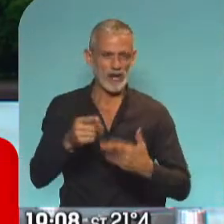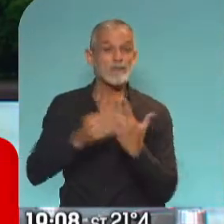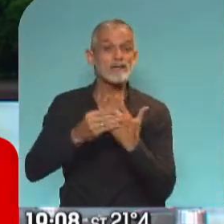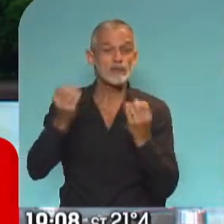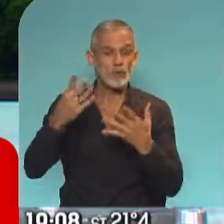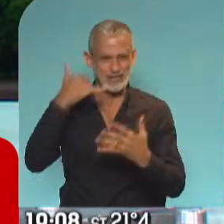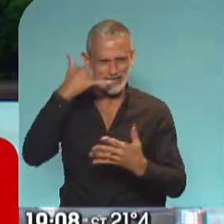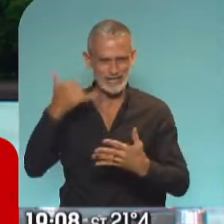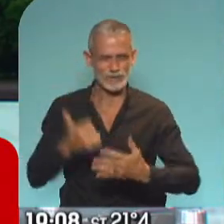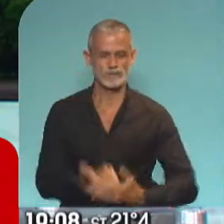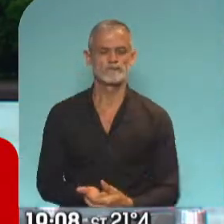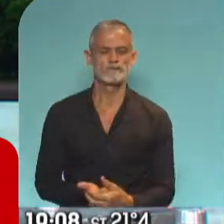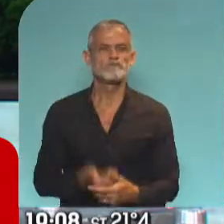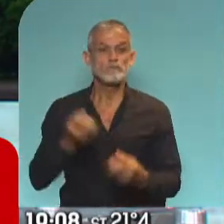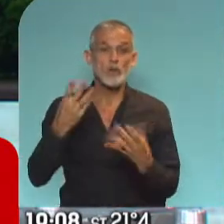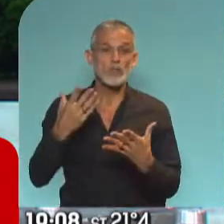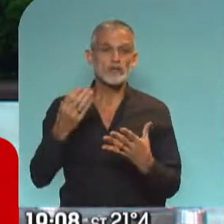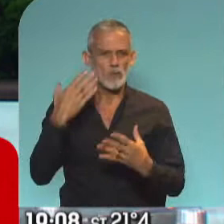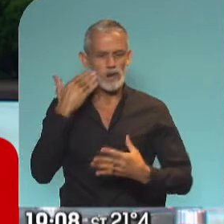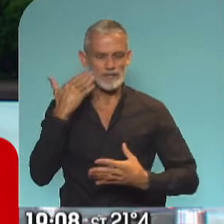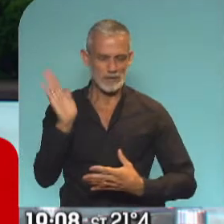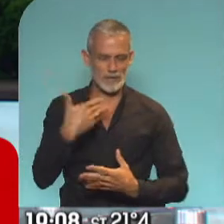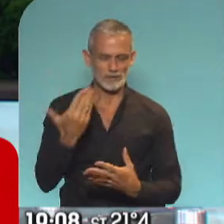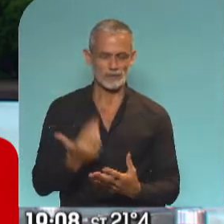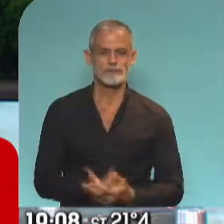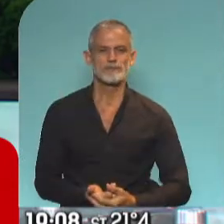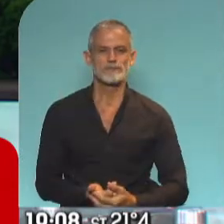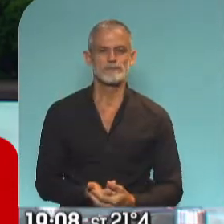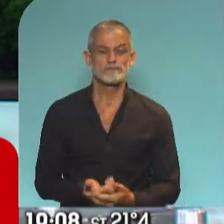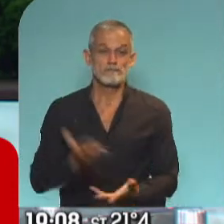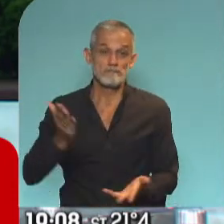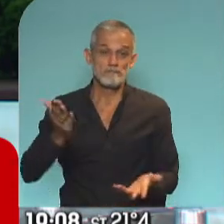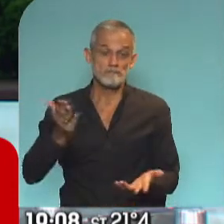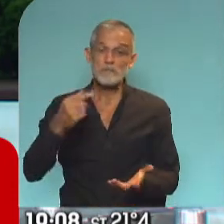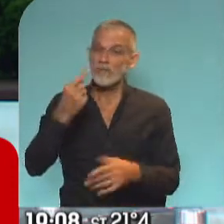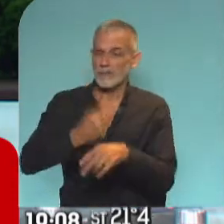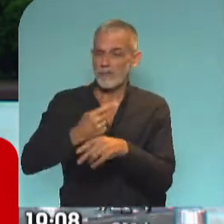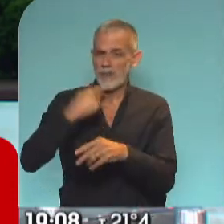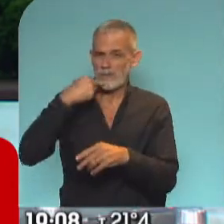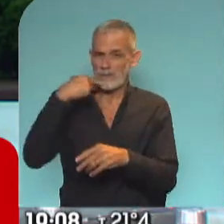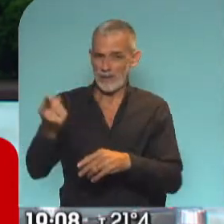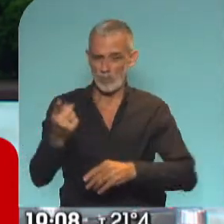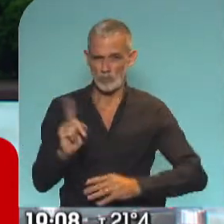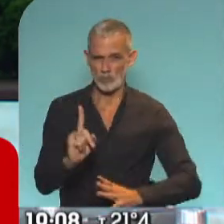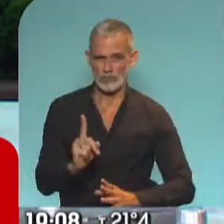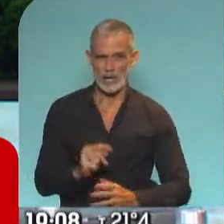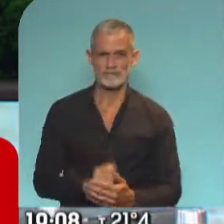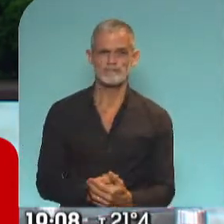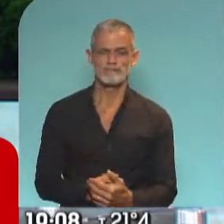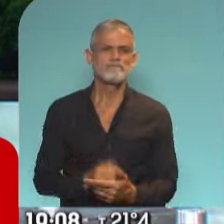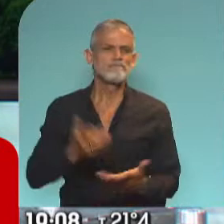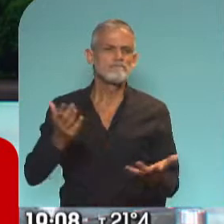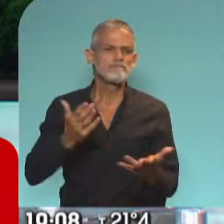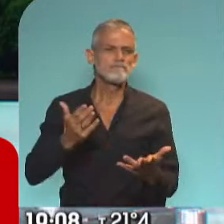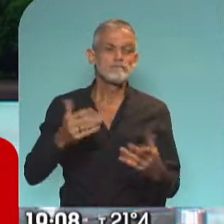tardes. ¿Qué tal? ¿Cómo está? Muy buenas tardes. Buenas tardes. Primera consulta.